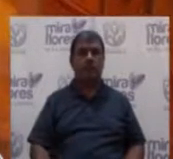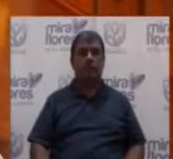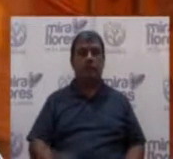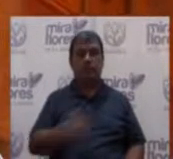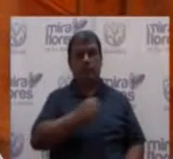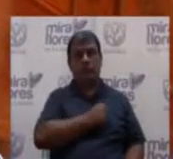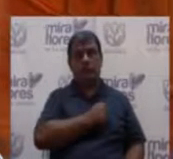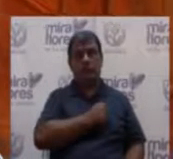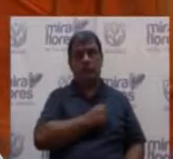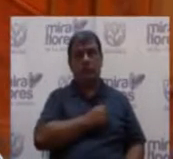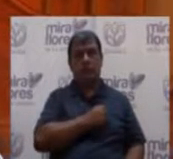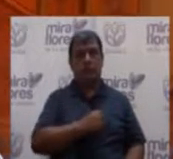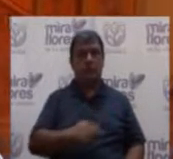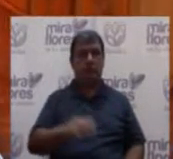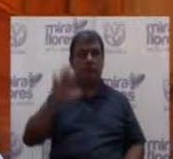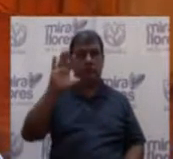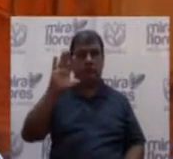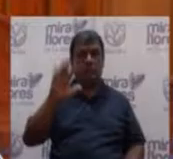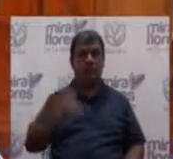Señora Susana Stiglitz Watson.